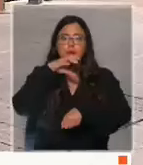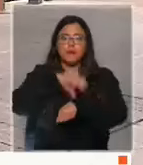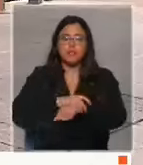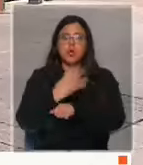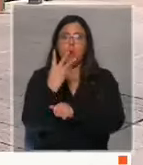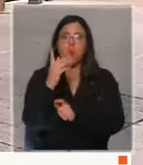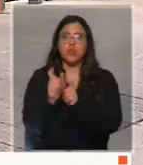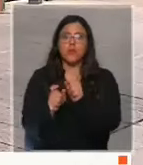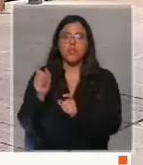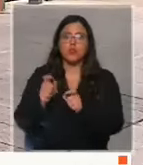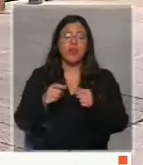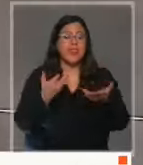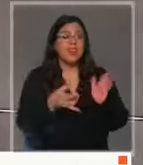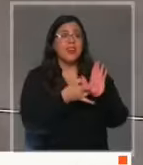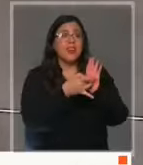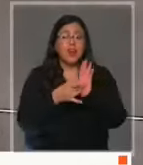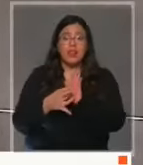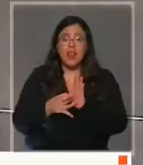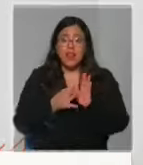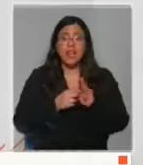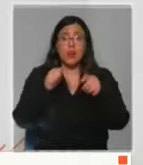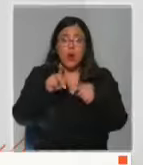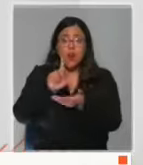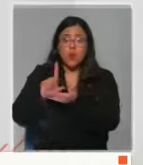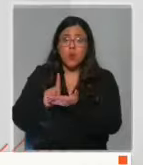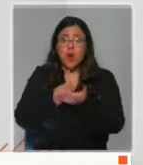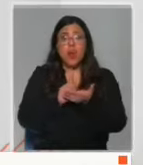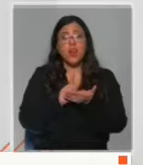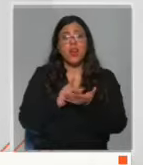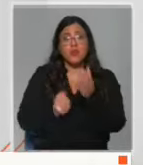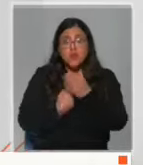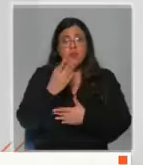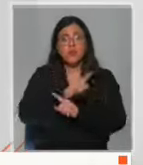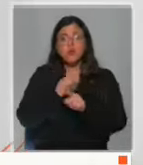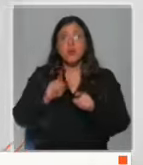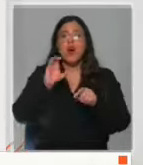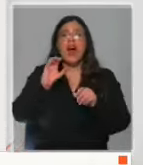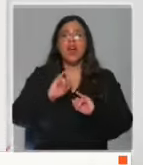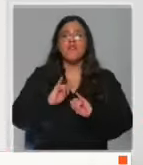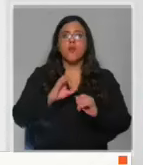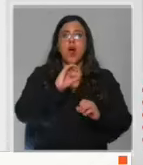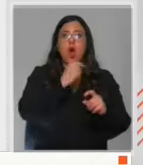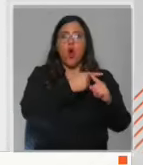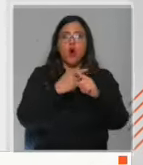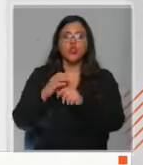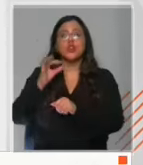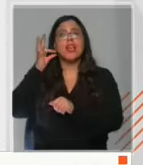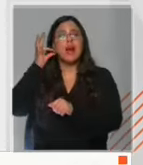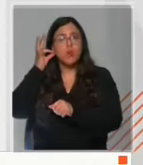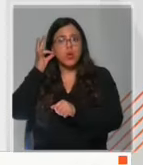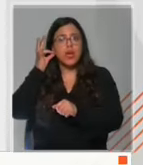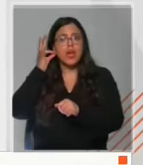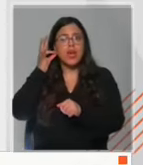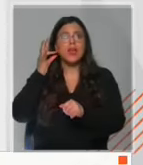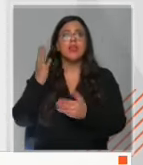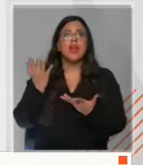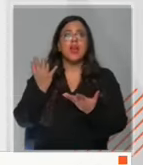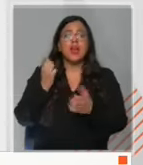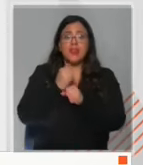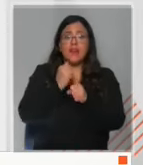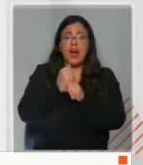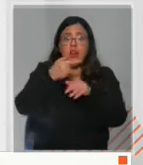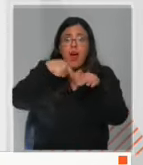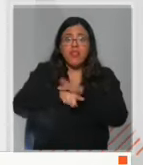interior. Asaltos a estos locales que no son novedad. A través de un comunicado, Oxxo informó que la trabajadora encerrada se encuentra sin lesiones y que